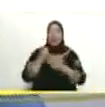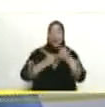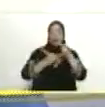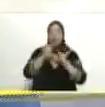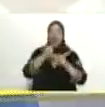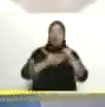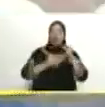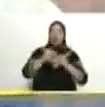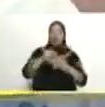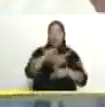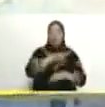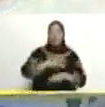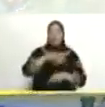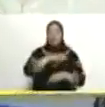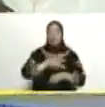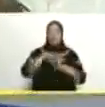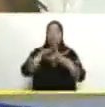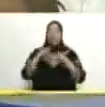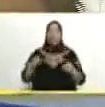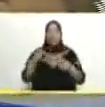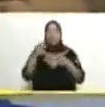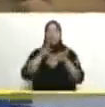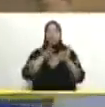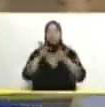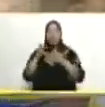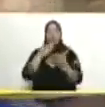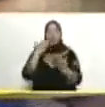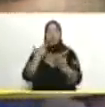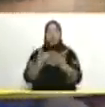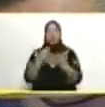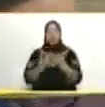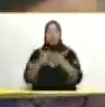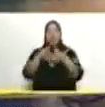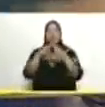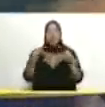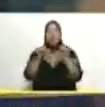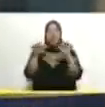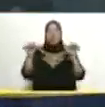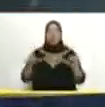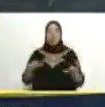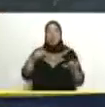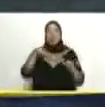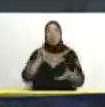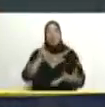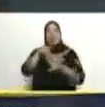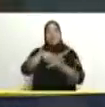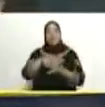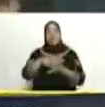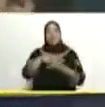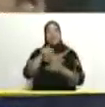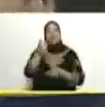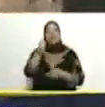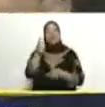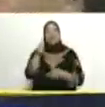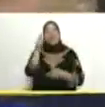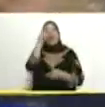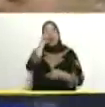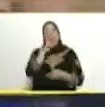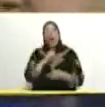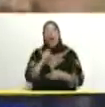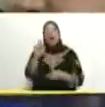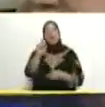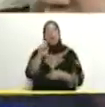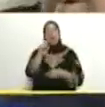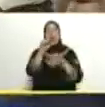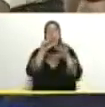reconstruir, alertar, reportar. A través de todos los sistemas, hoy estamos precisamente cumpliendo 10 años en que yo creé el